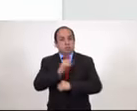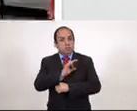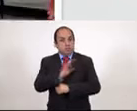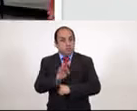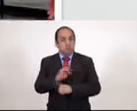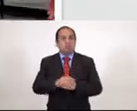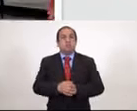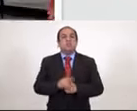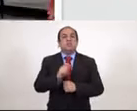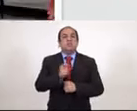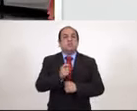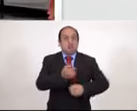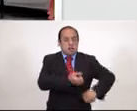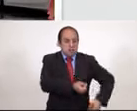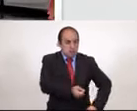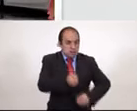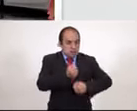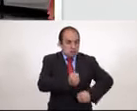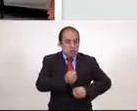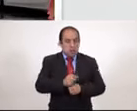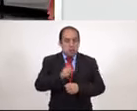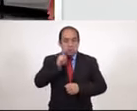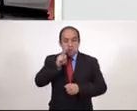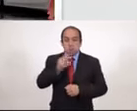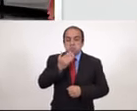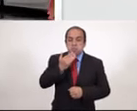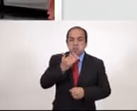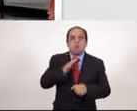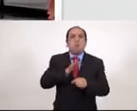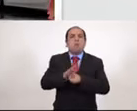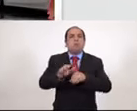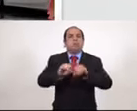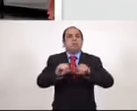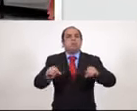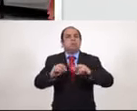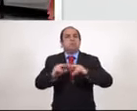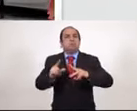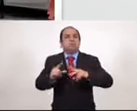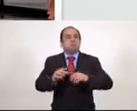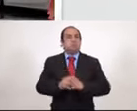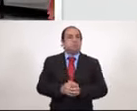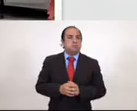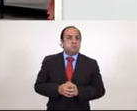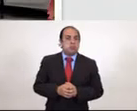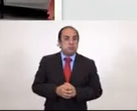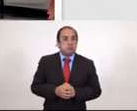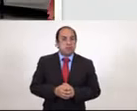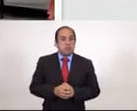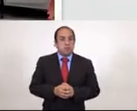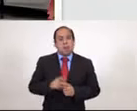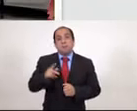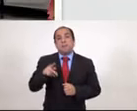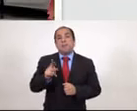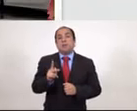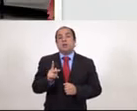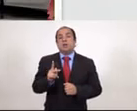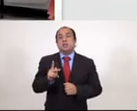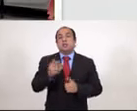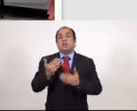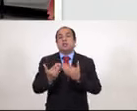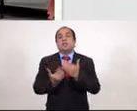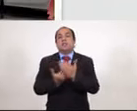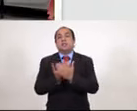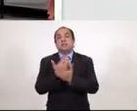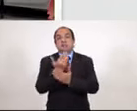excavando, quiere decir apreciar bien la falla del tubo. Sin embargo, durante la mañana,